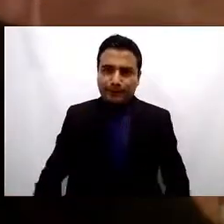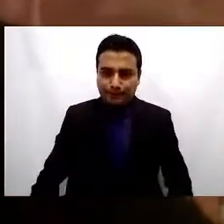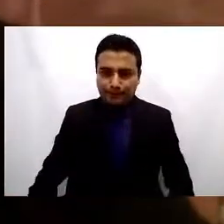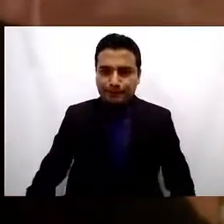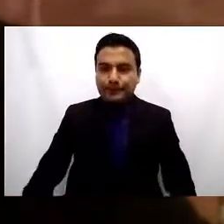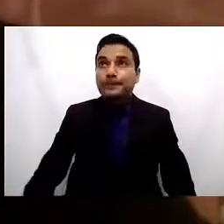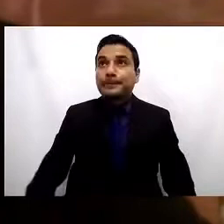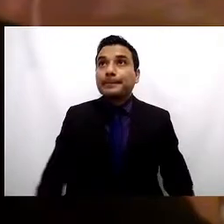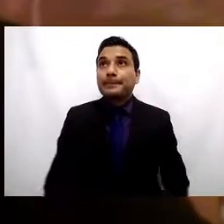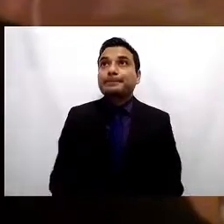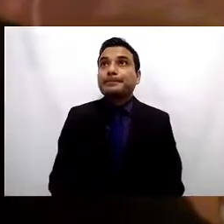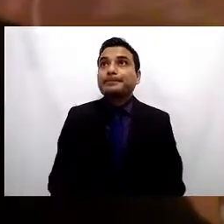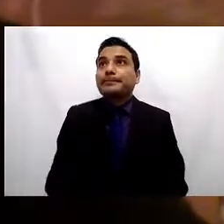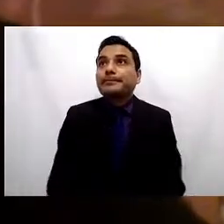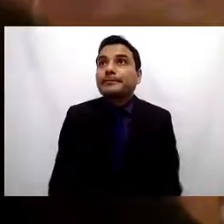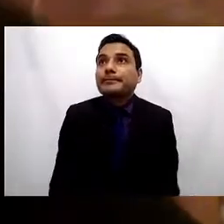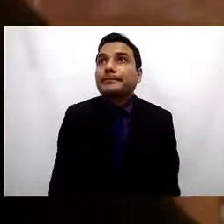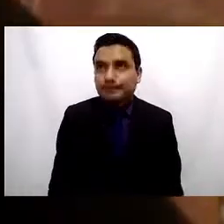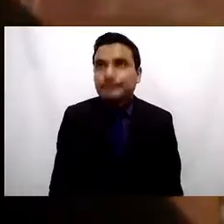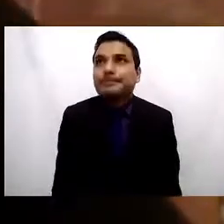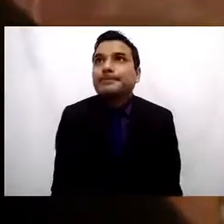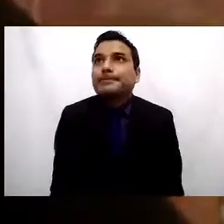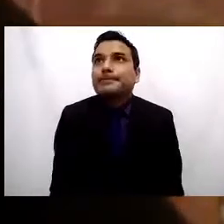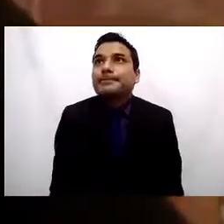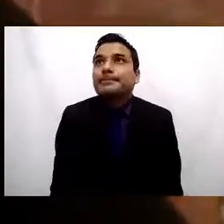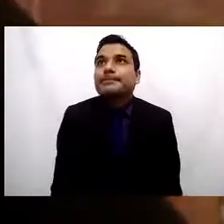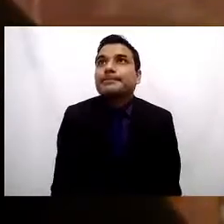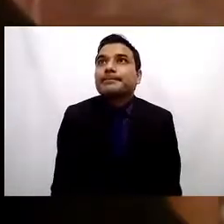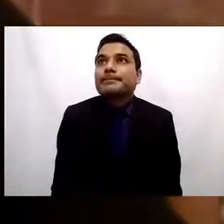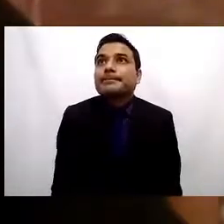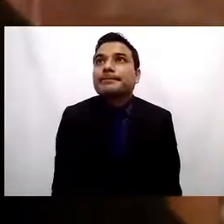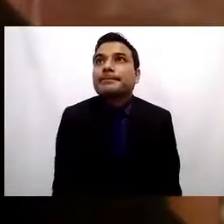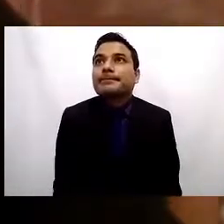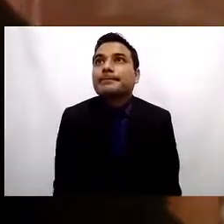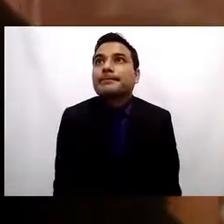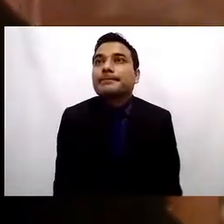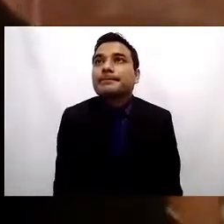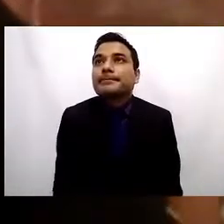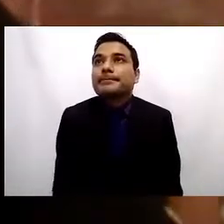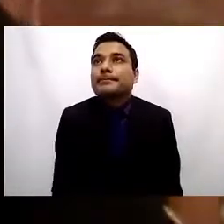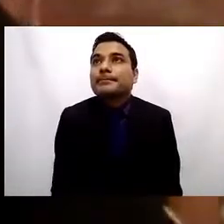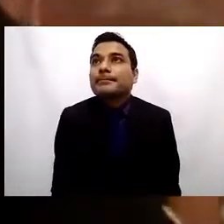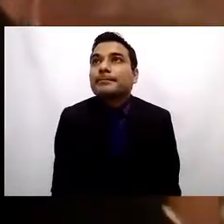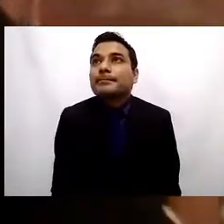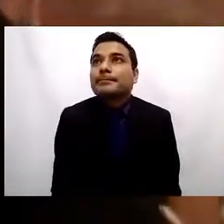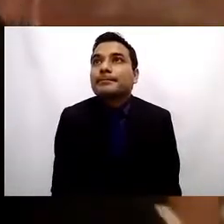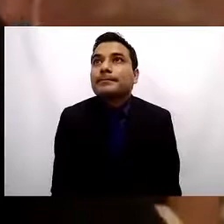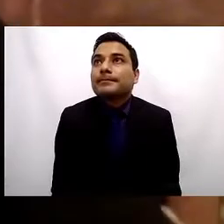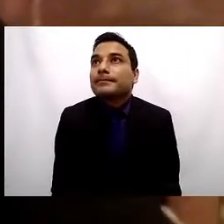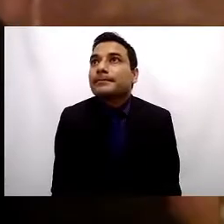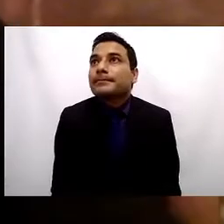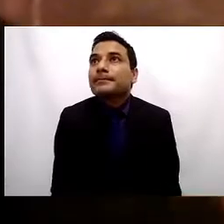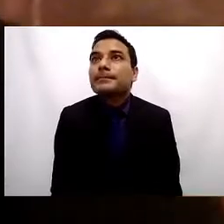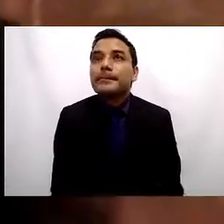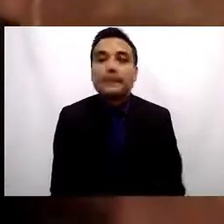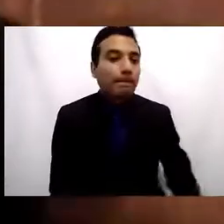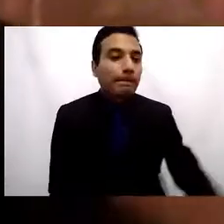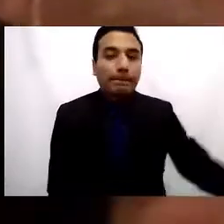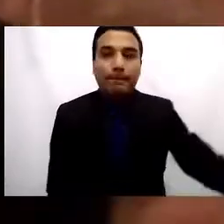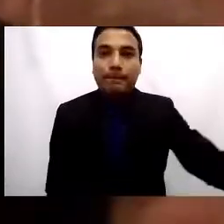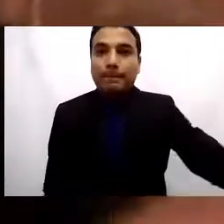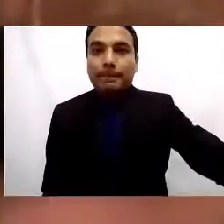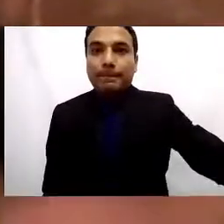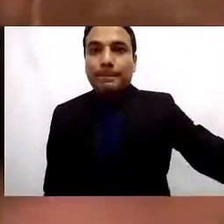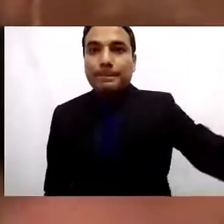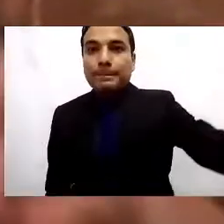claro, muy caro, no tenía plata, no tenía dinero para comprar eso. Y entonces andábamos recorriendo,